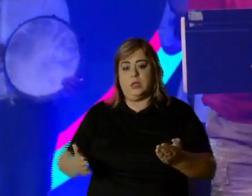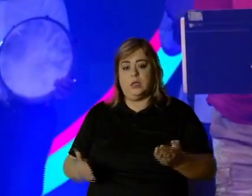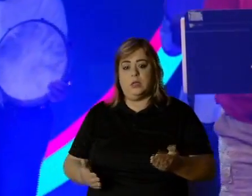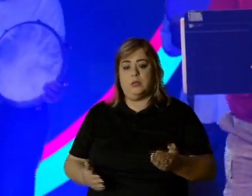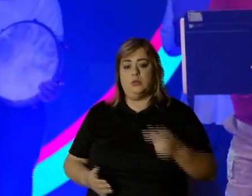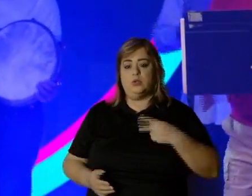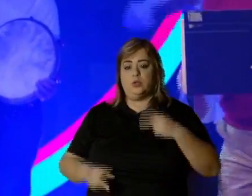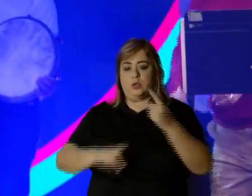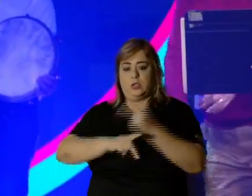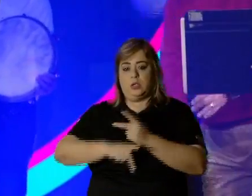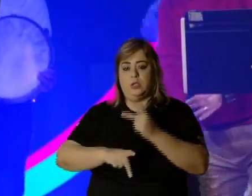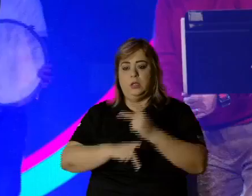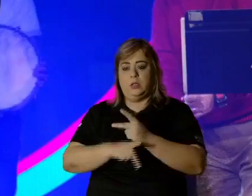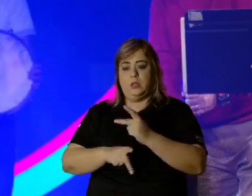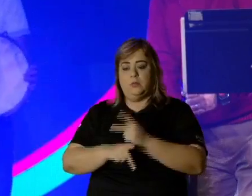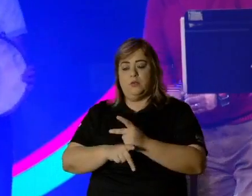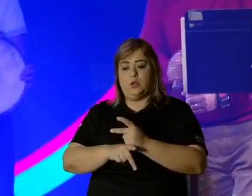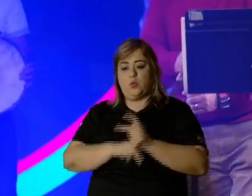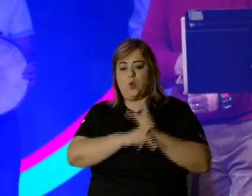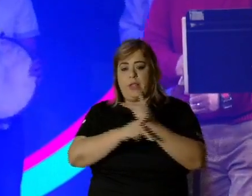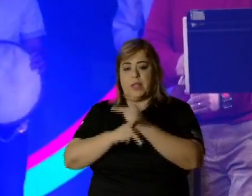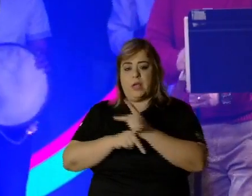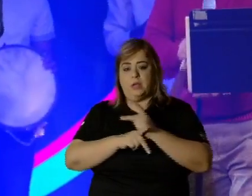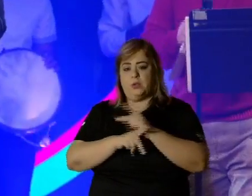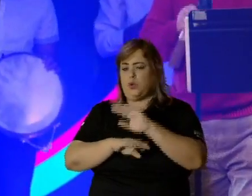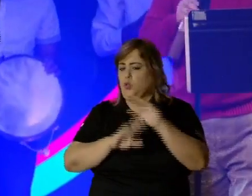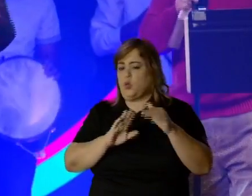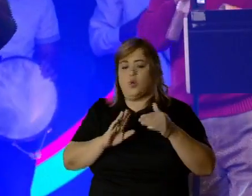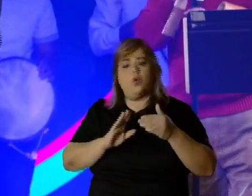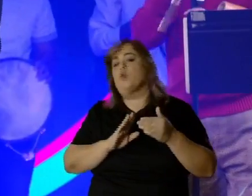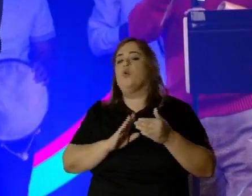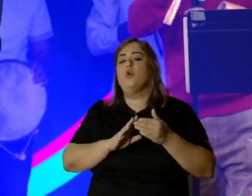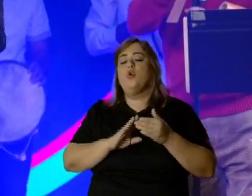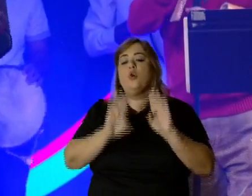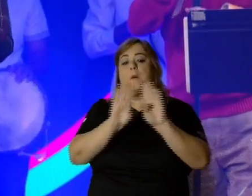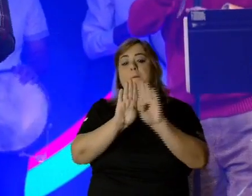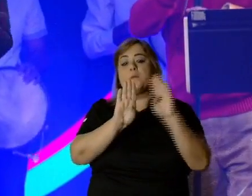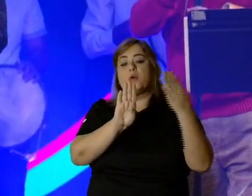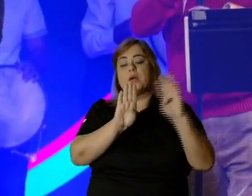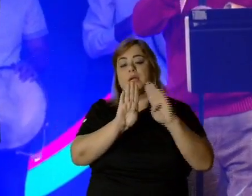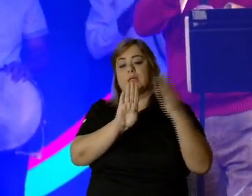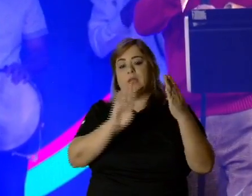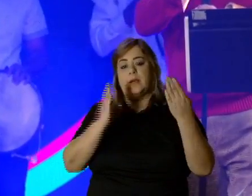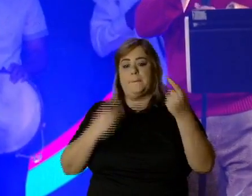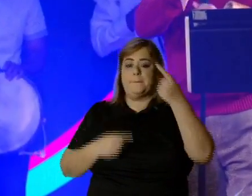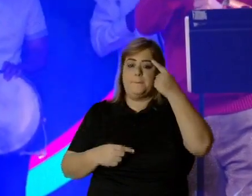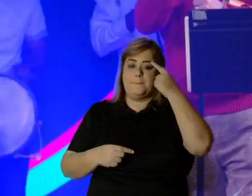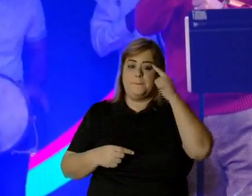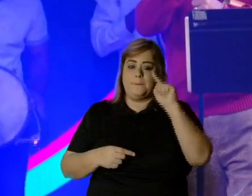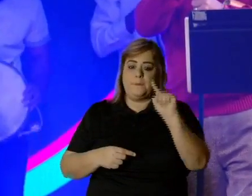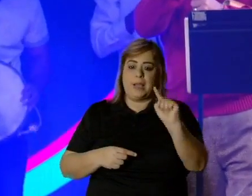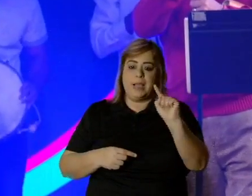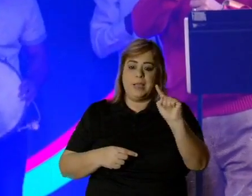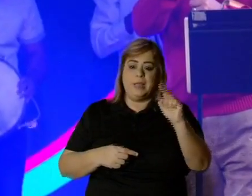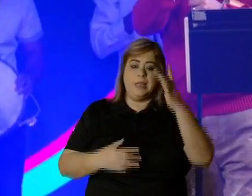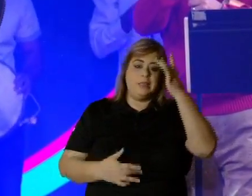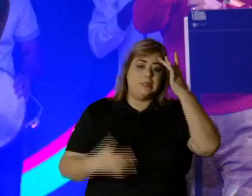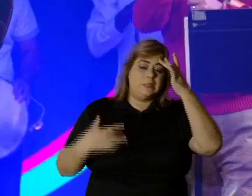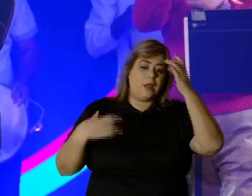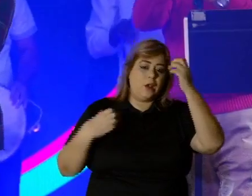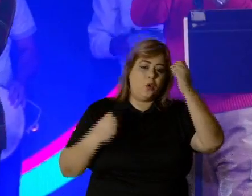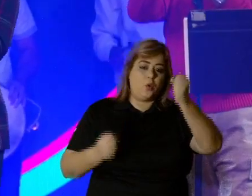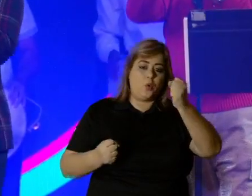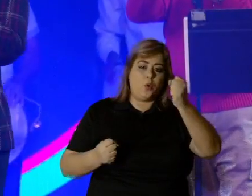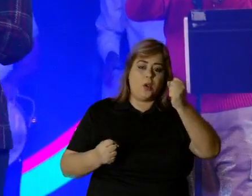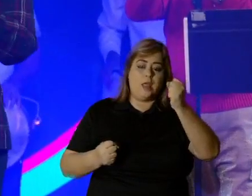mantiene todo, mire, todo, micrófonos, todo, puertas, todo. ¿Para qué? Al Ministerio de Salud, a los voluntarios